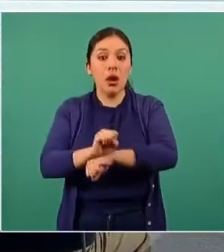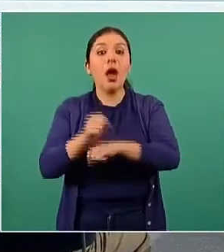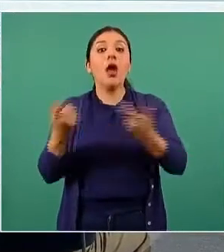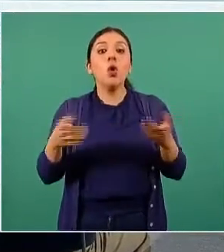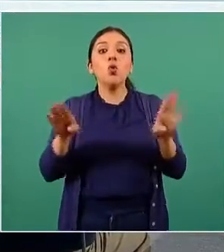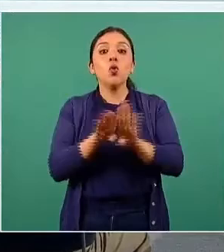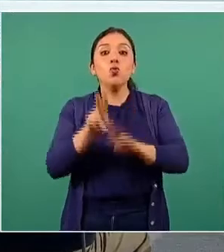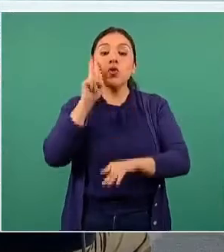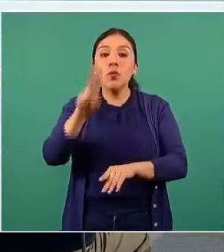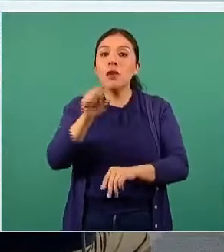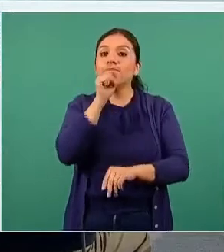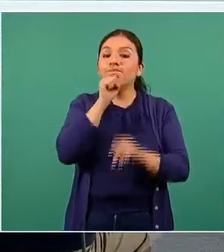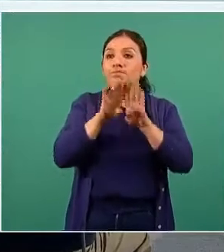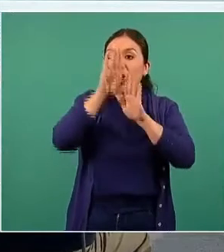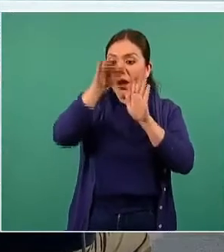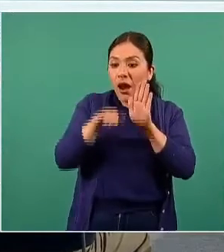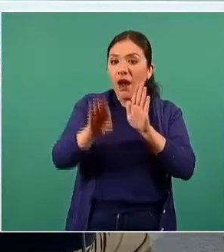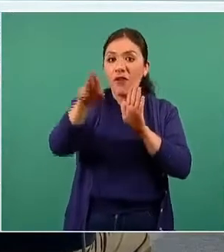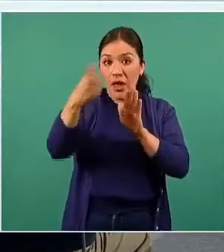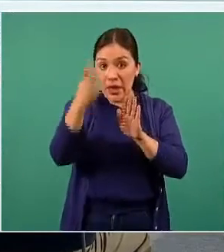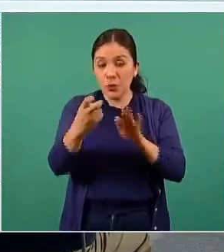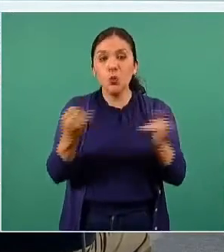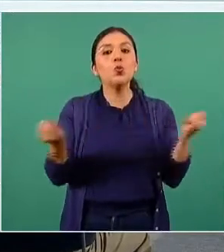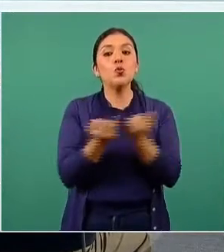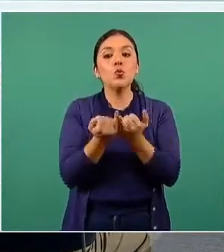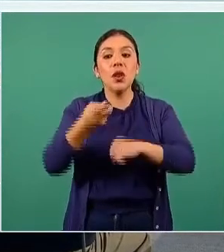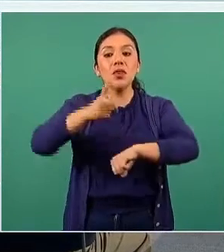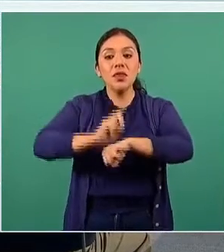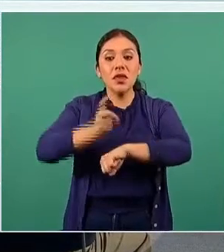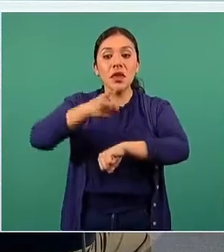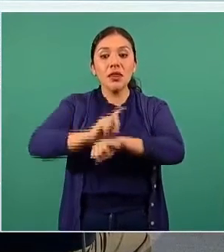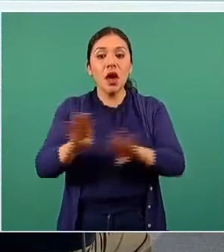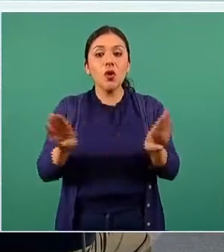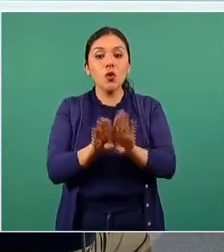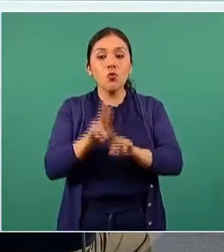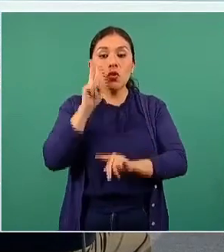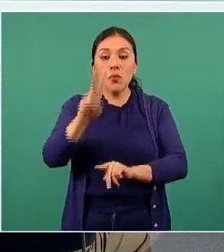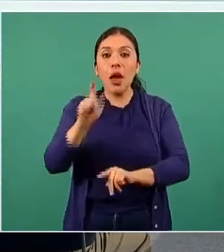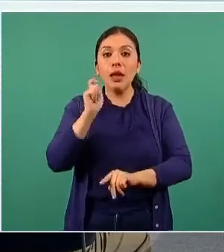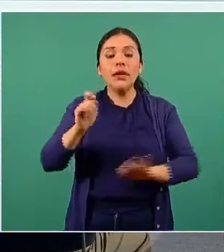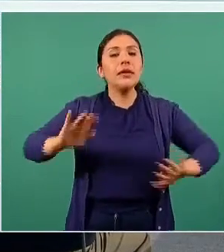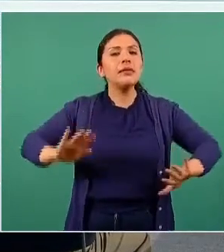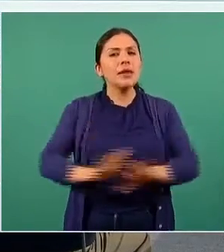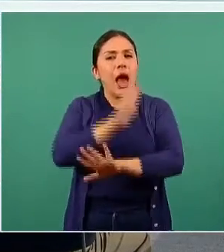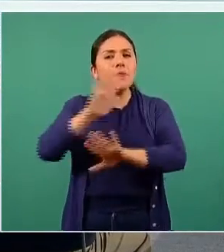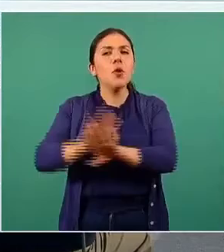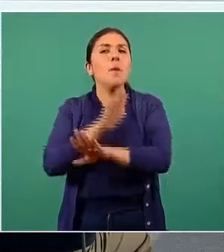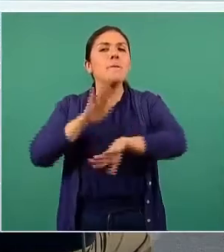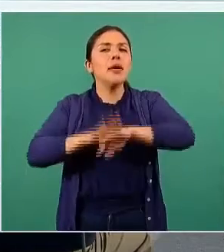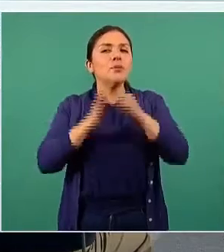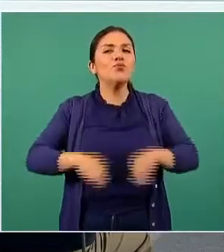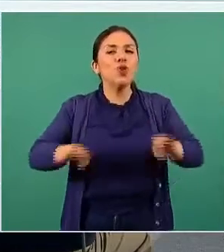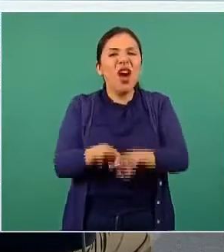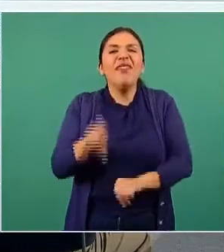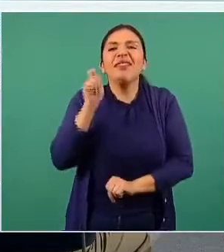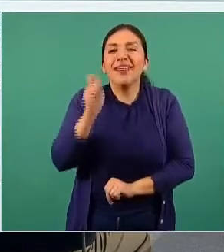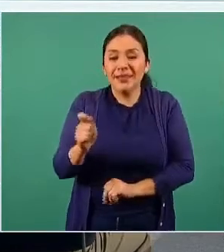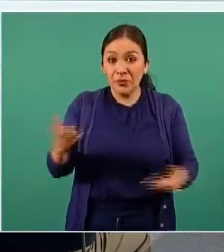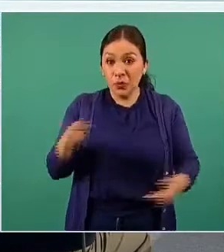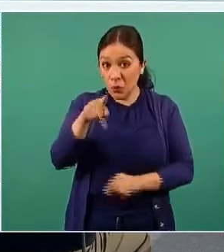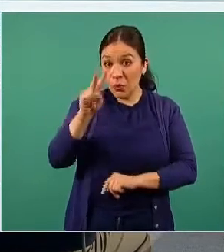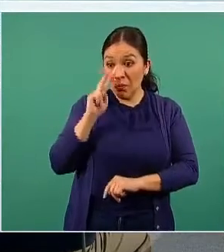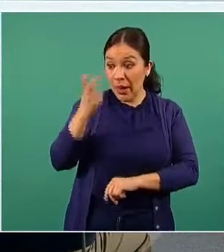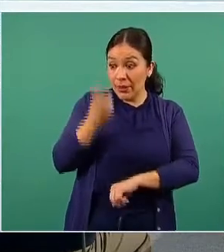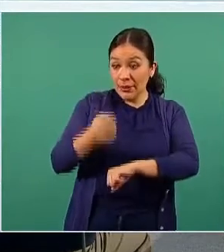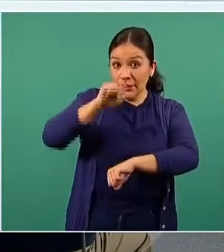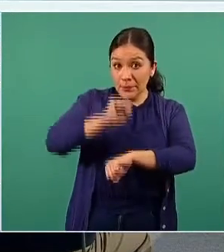vamos graficando, pero también día con día para identificar cuáles son los cambios más relevantes. Como ya vimos esta